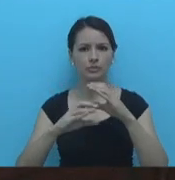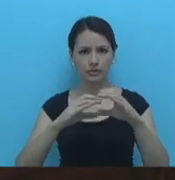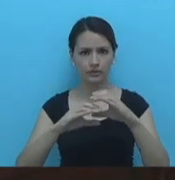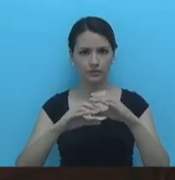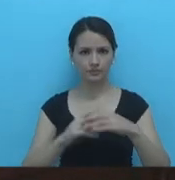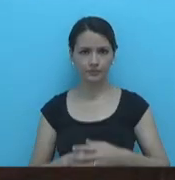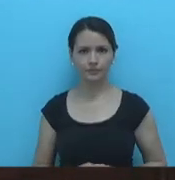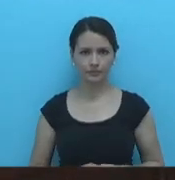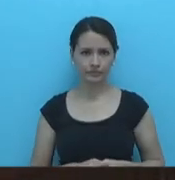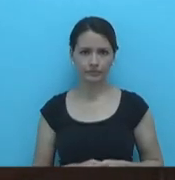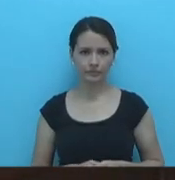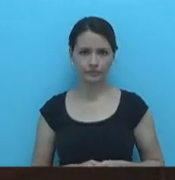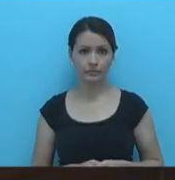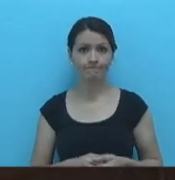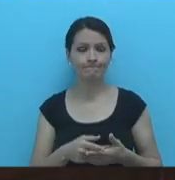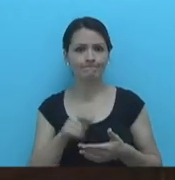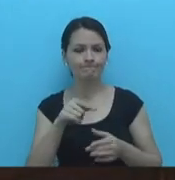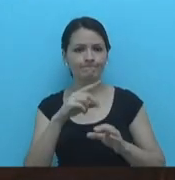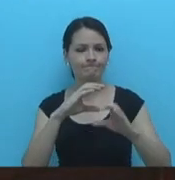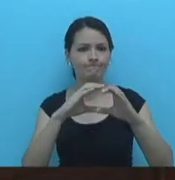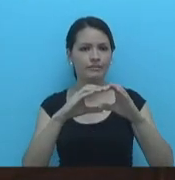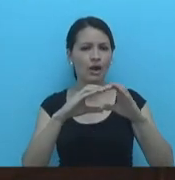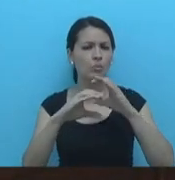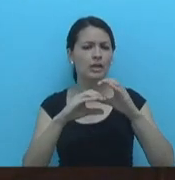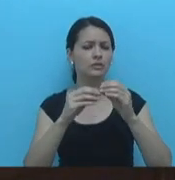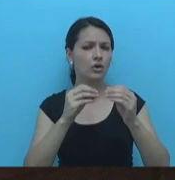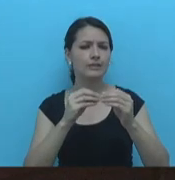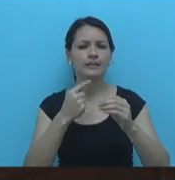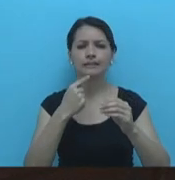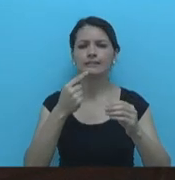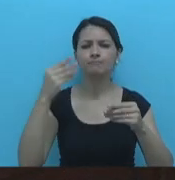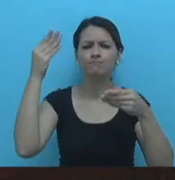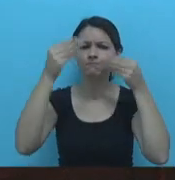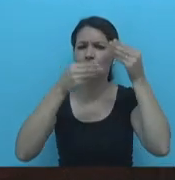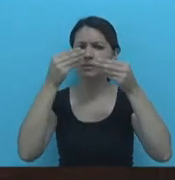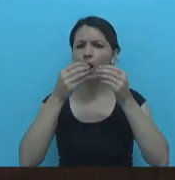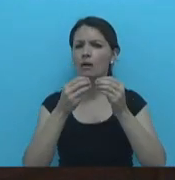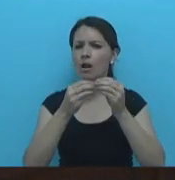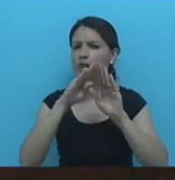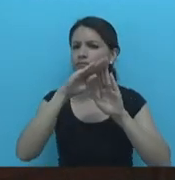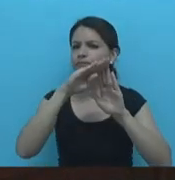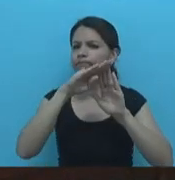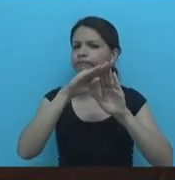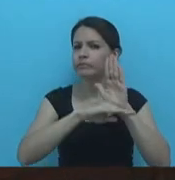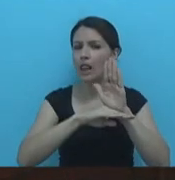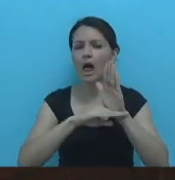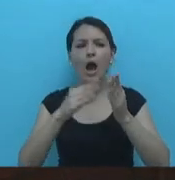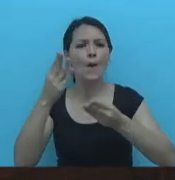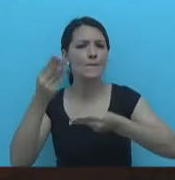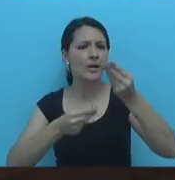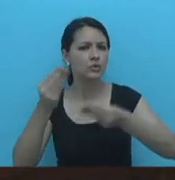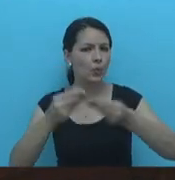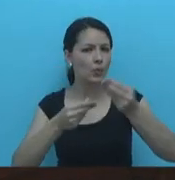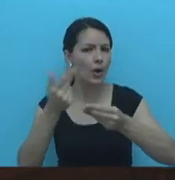que manifiesta la preocupación por la sensible disminución en el presupuesto 2018